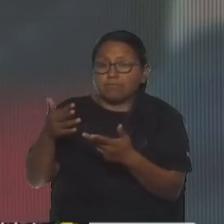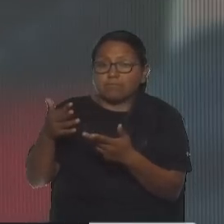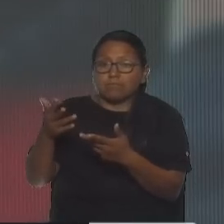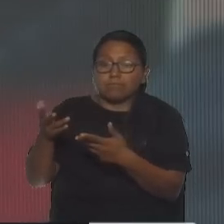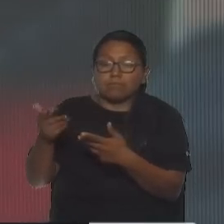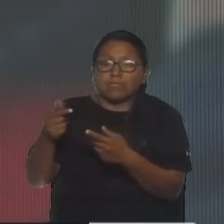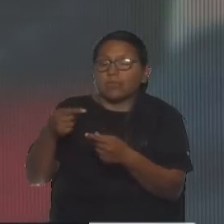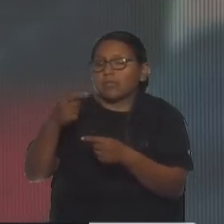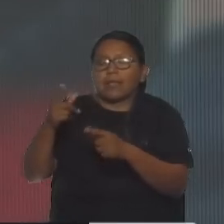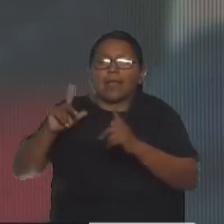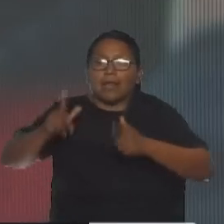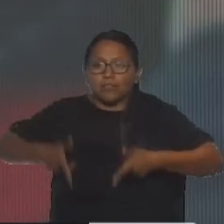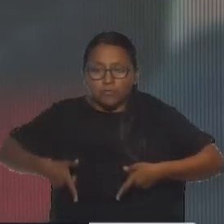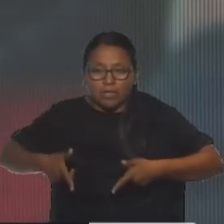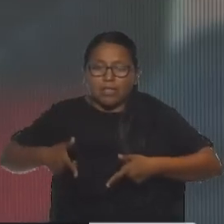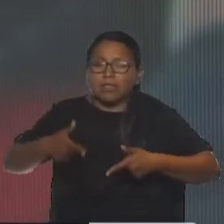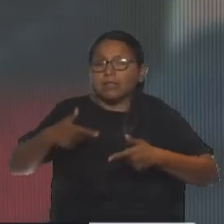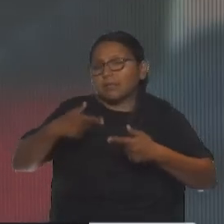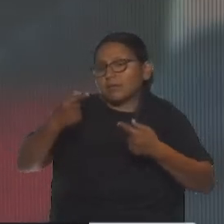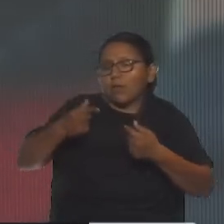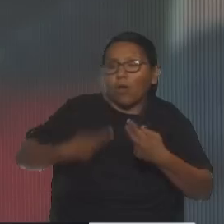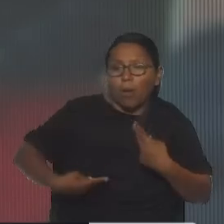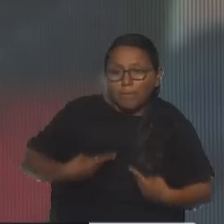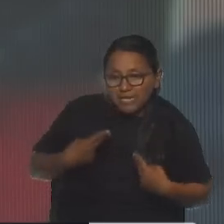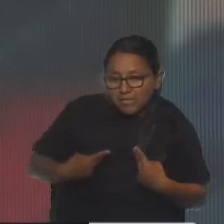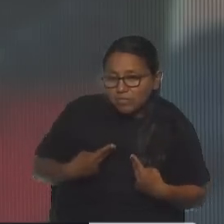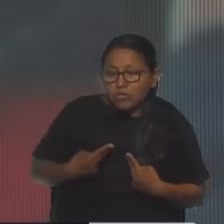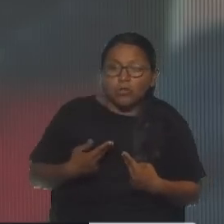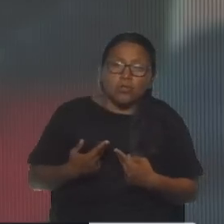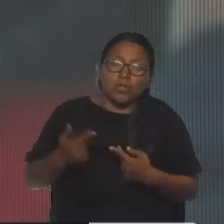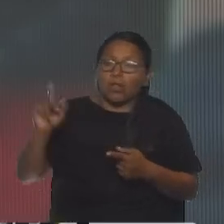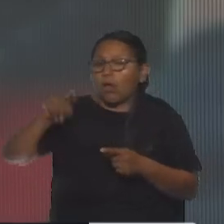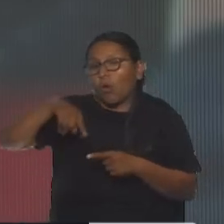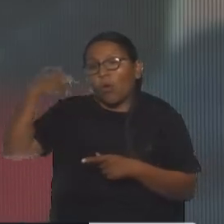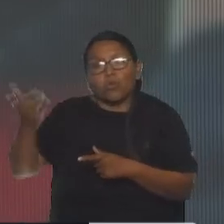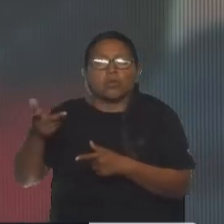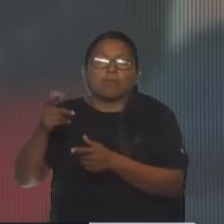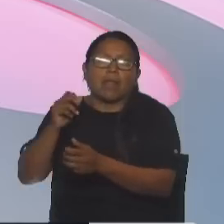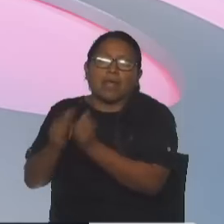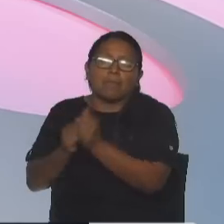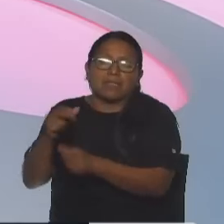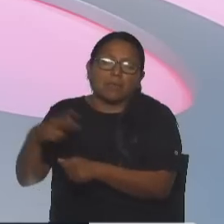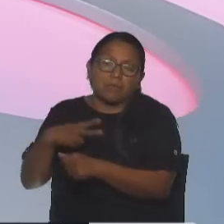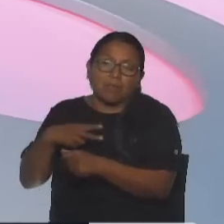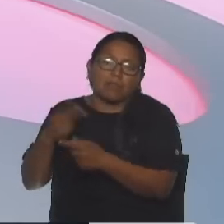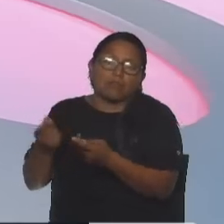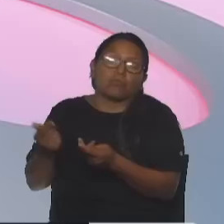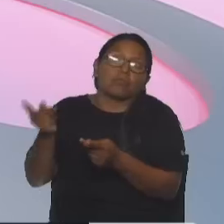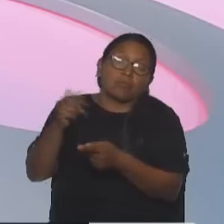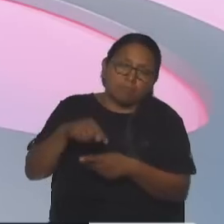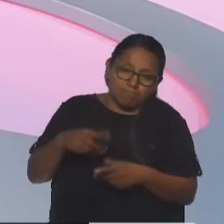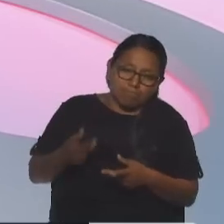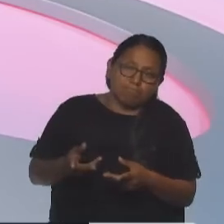rayos X, o sea, operaciones, las están externalizando a la empresa privada, lo que produce pues también una precarización